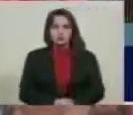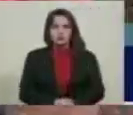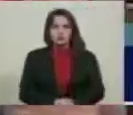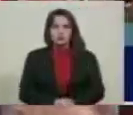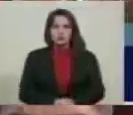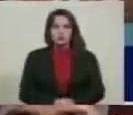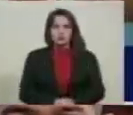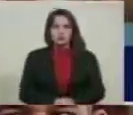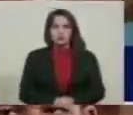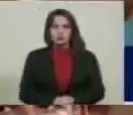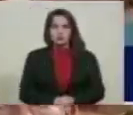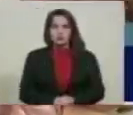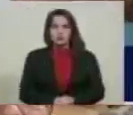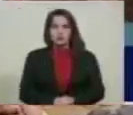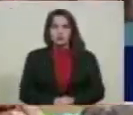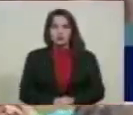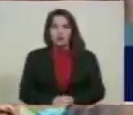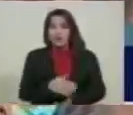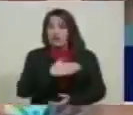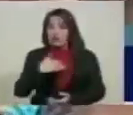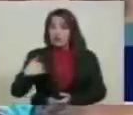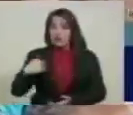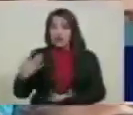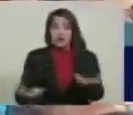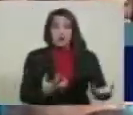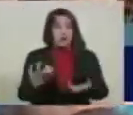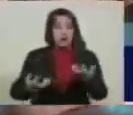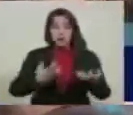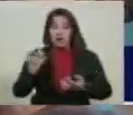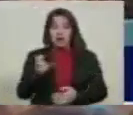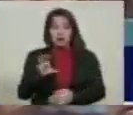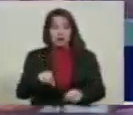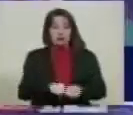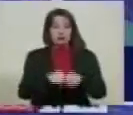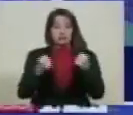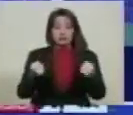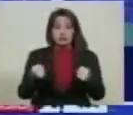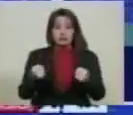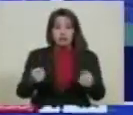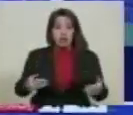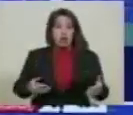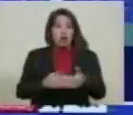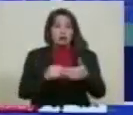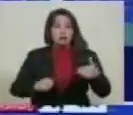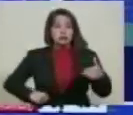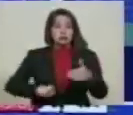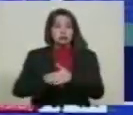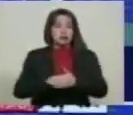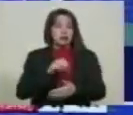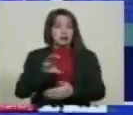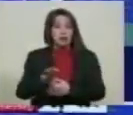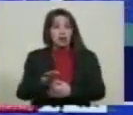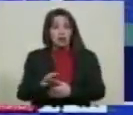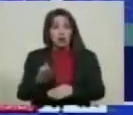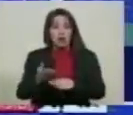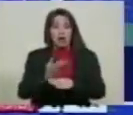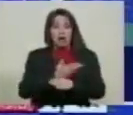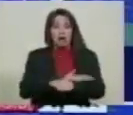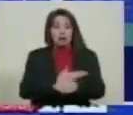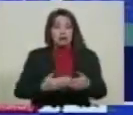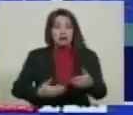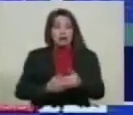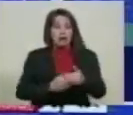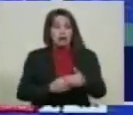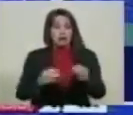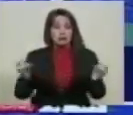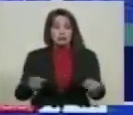Ante el intento de incendiar el país, ante las intentonas golpistas, ante la guarimba, ante el crimen